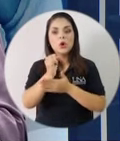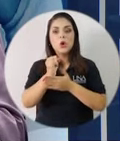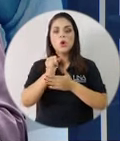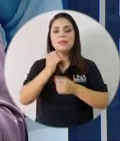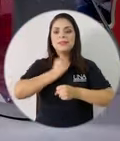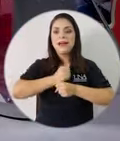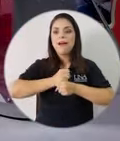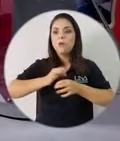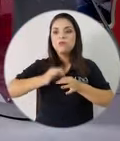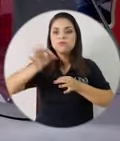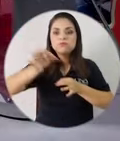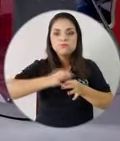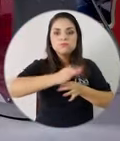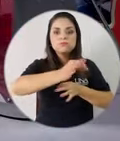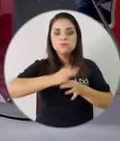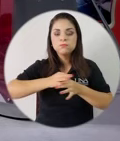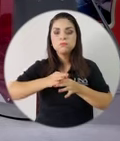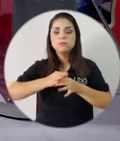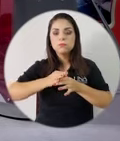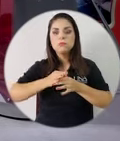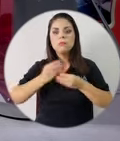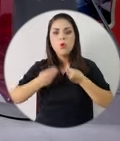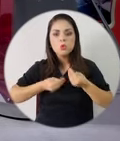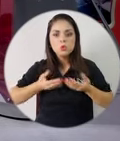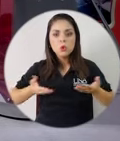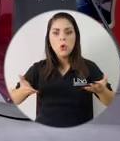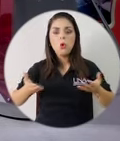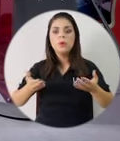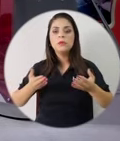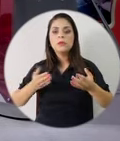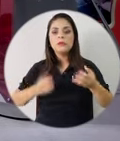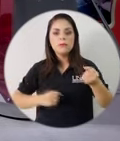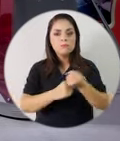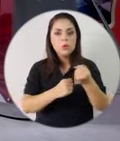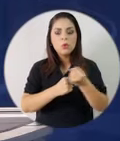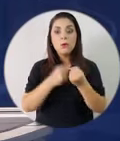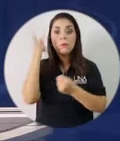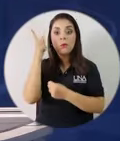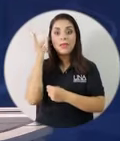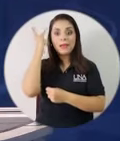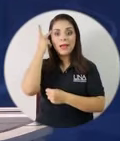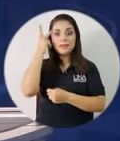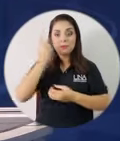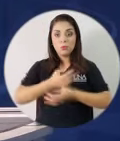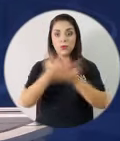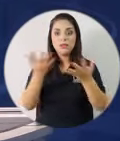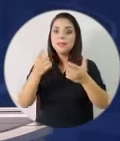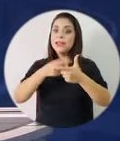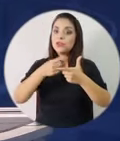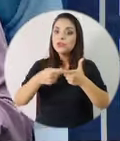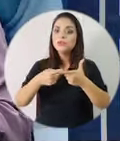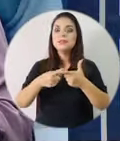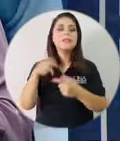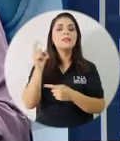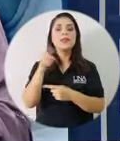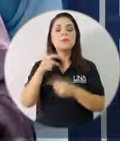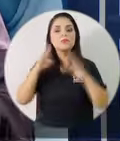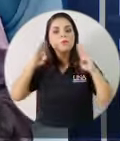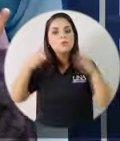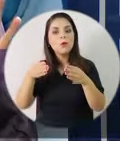la extensión, la producción, la incidencia en políticas públicas. Entonces, un primer punto es tratar de